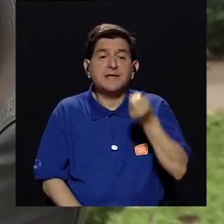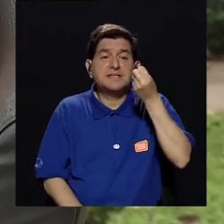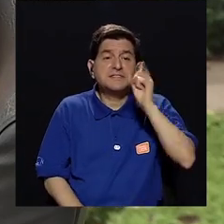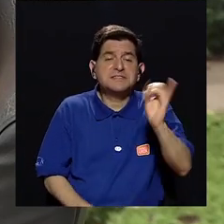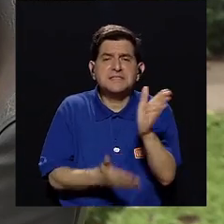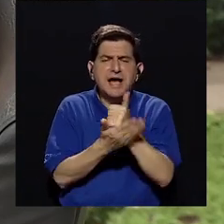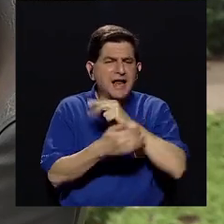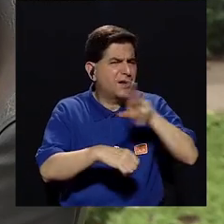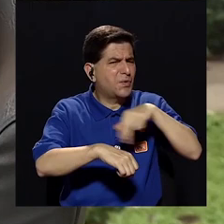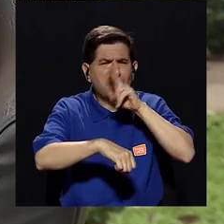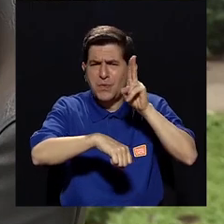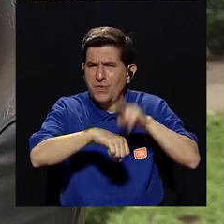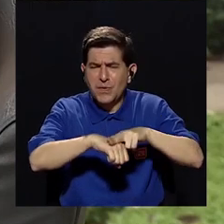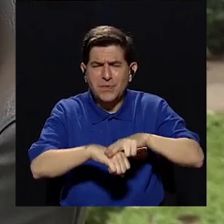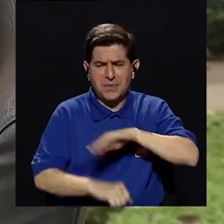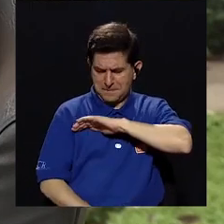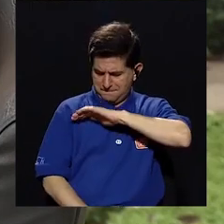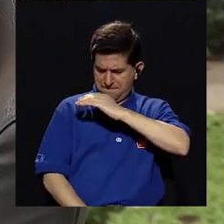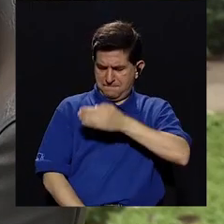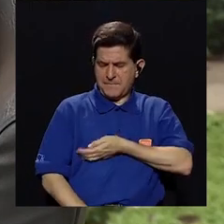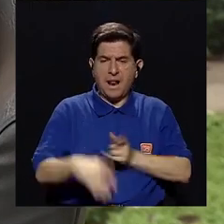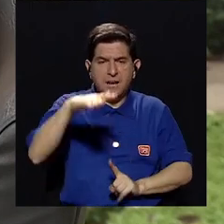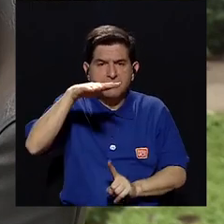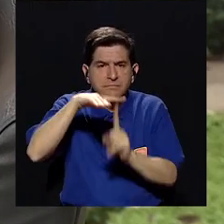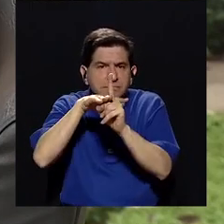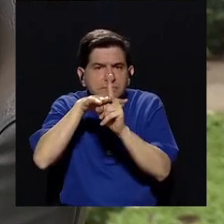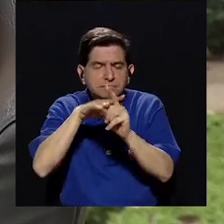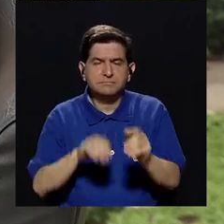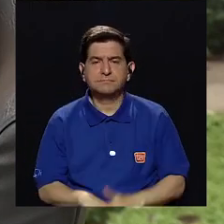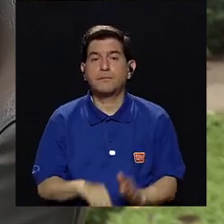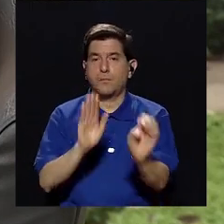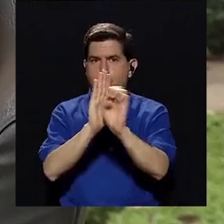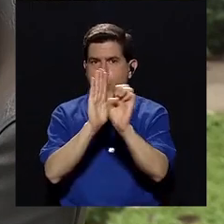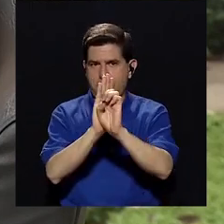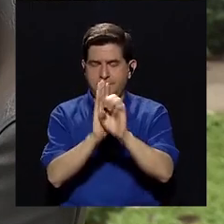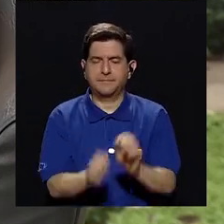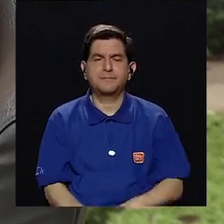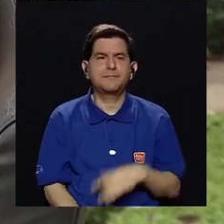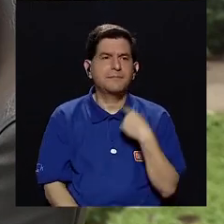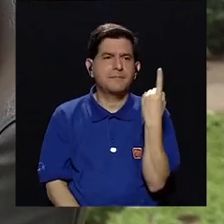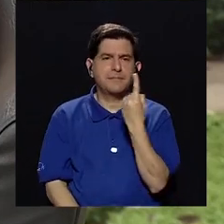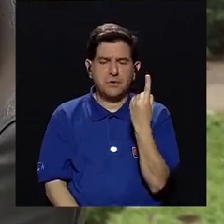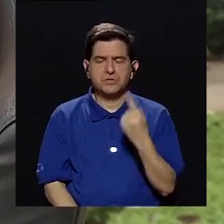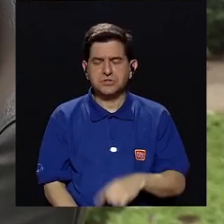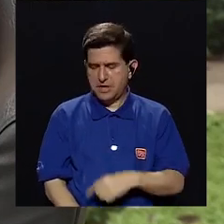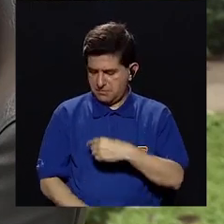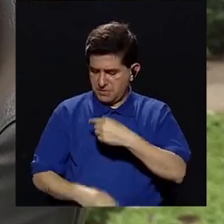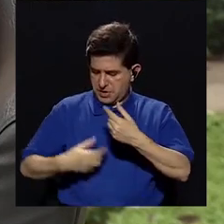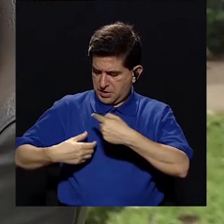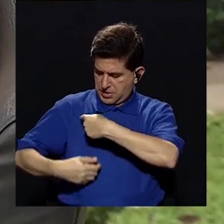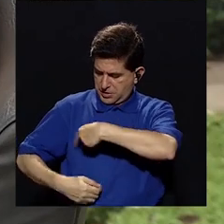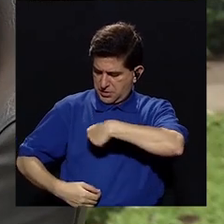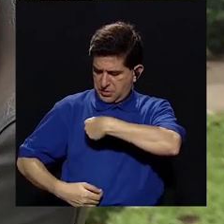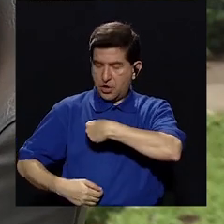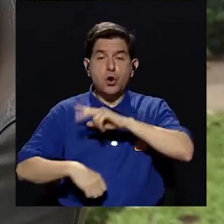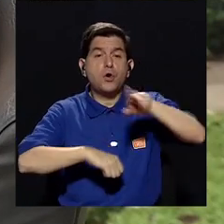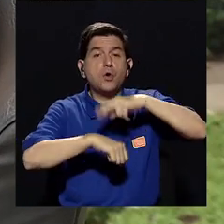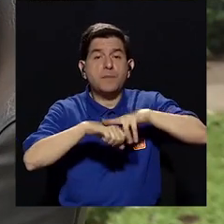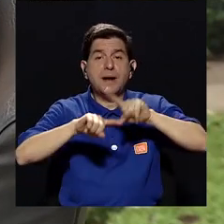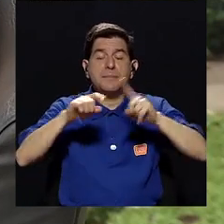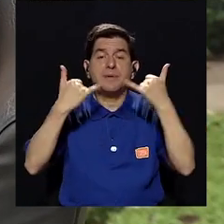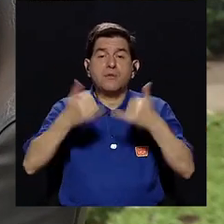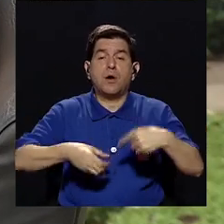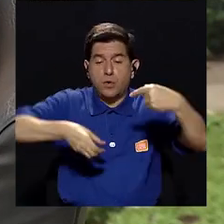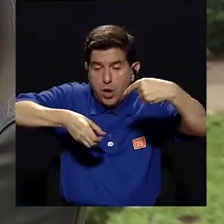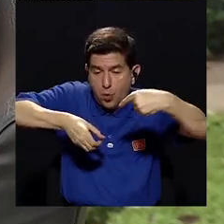si hay anormalidades en la mama digamos siempre hemos tenido el peso normal y de pronto el peso